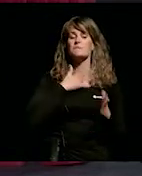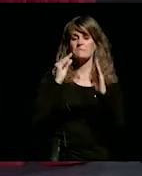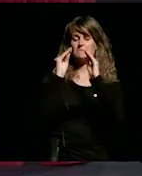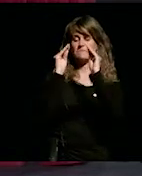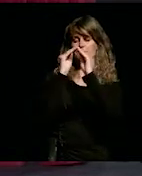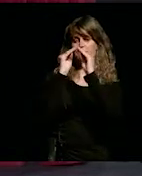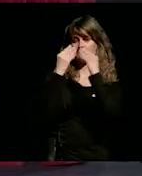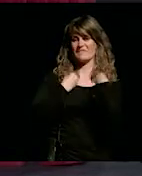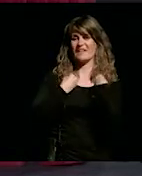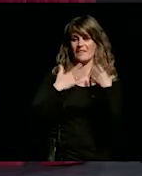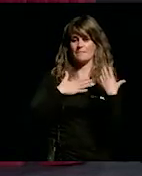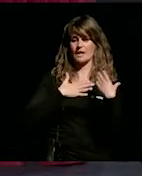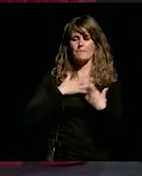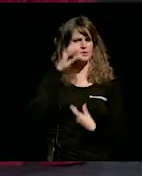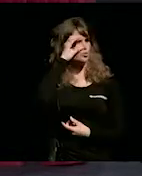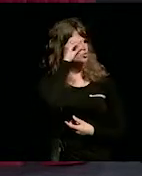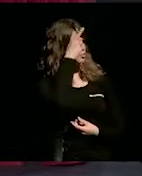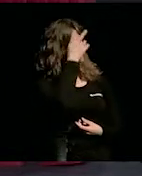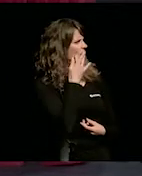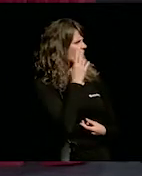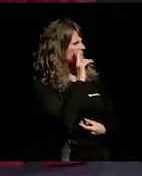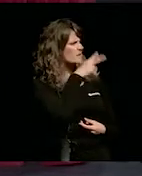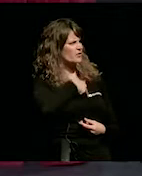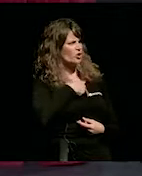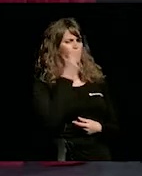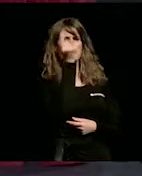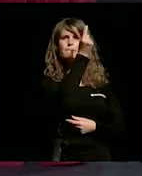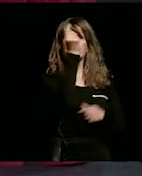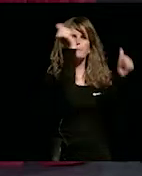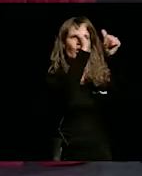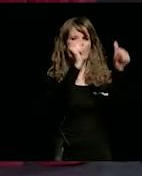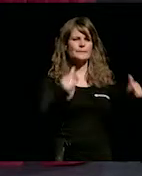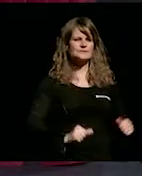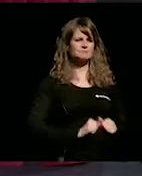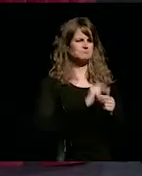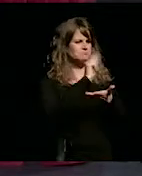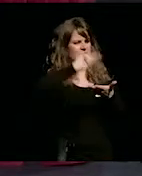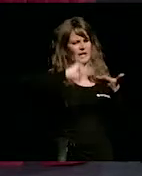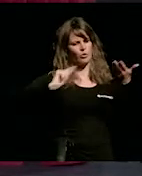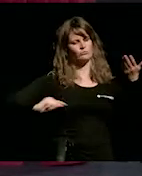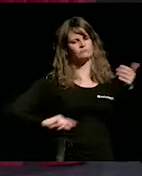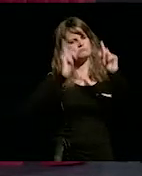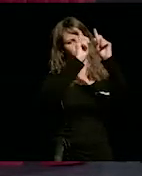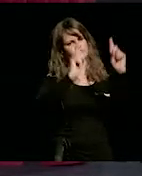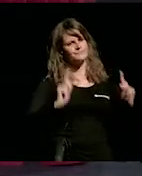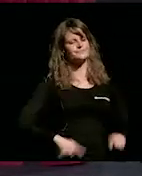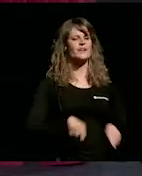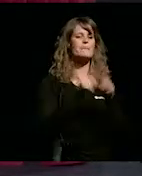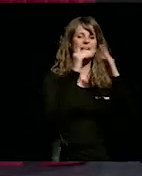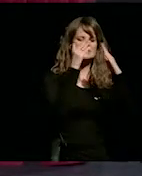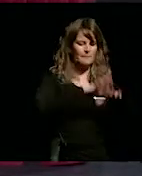me escuchó y me vio pintando poemas en manteles en mi casa. Por suerte para